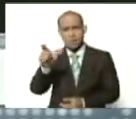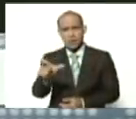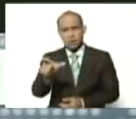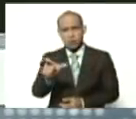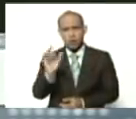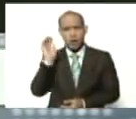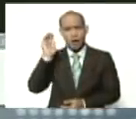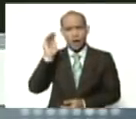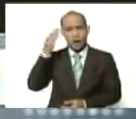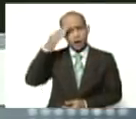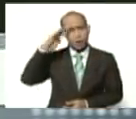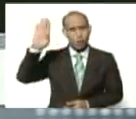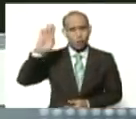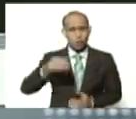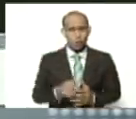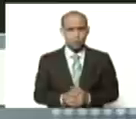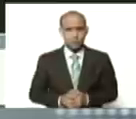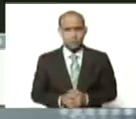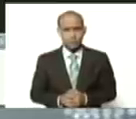Cuba y en Guantánamo.